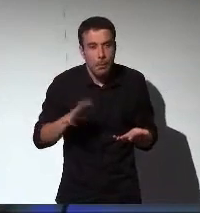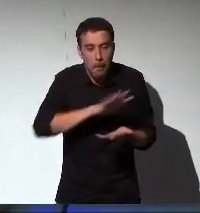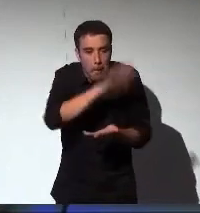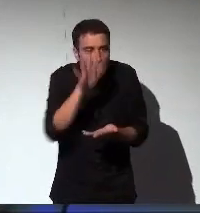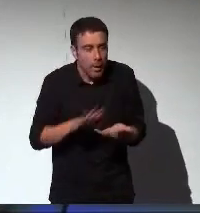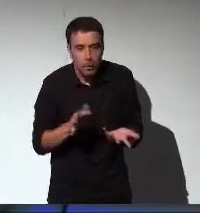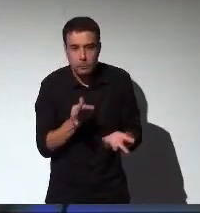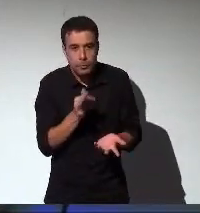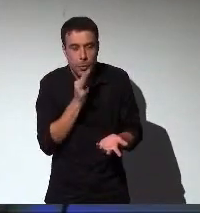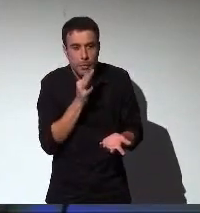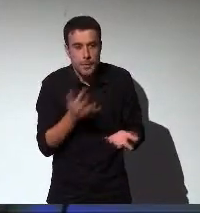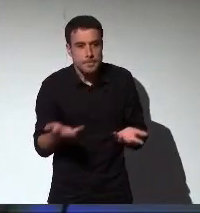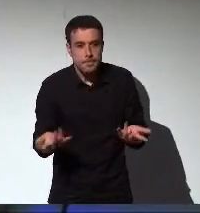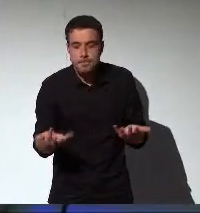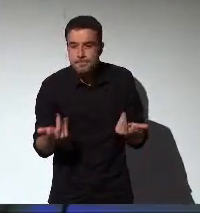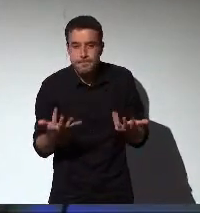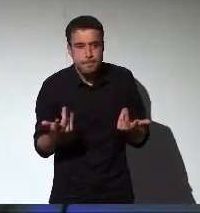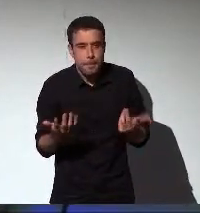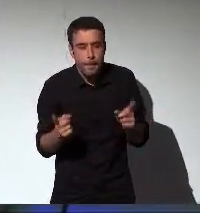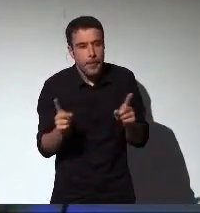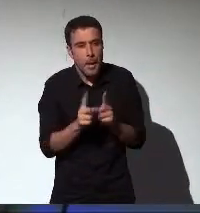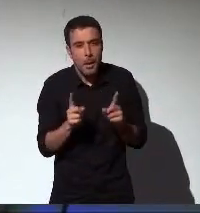de que, desde mi punto de vista,